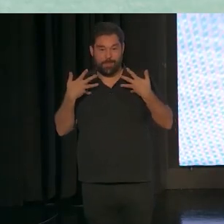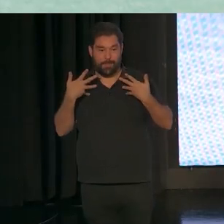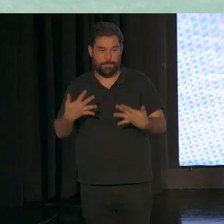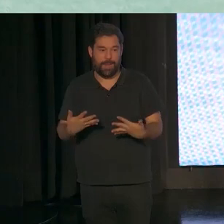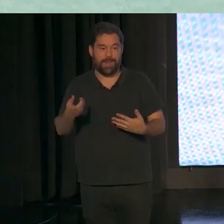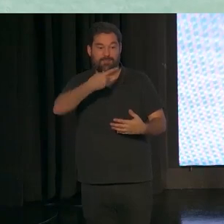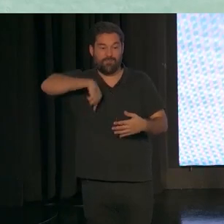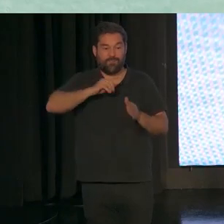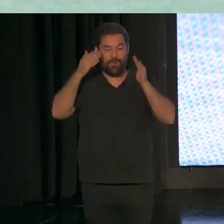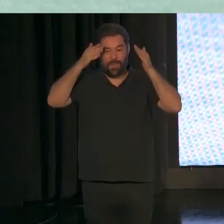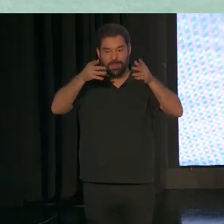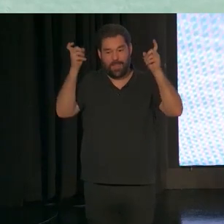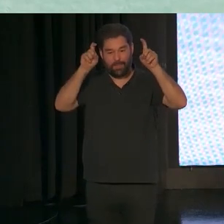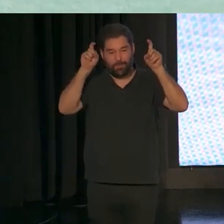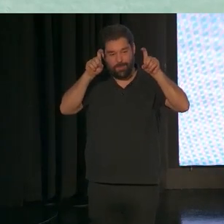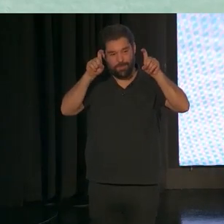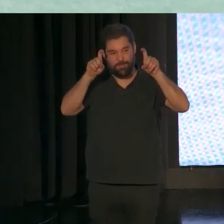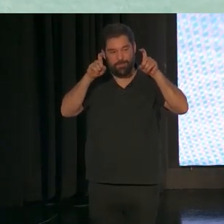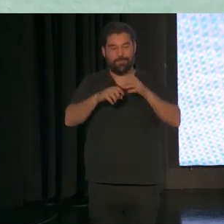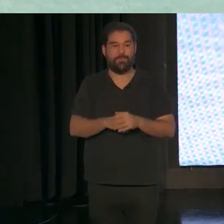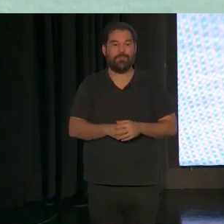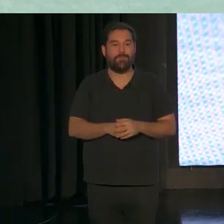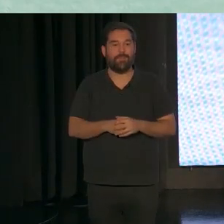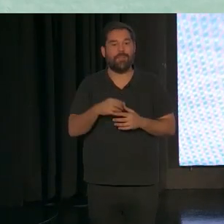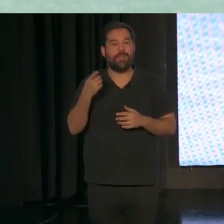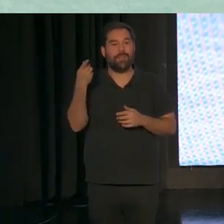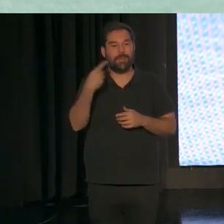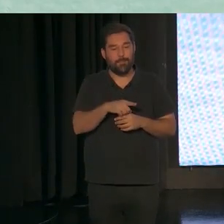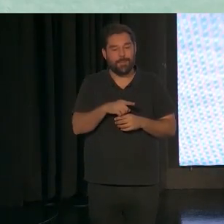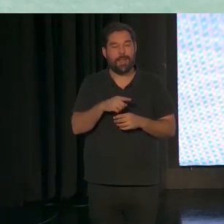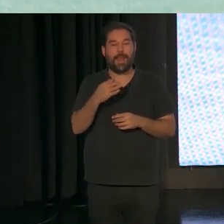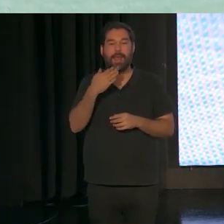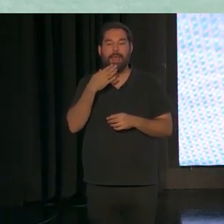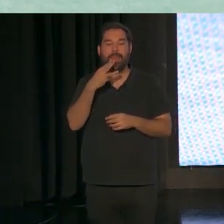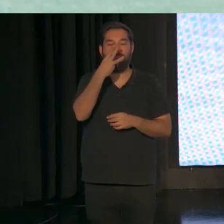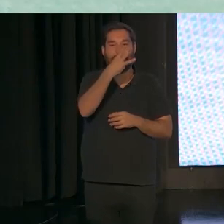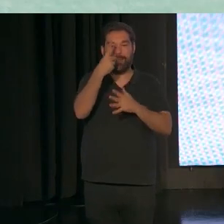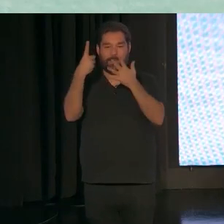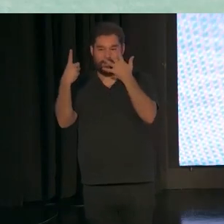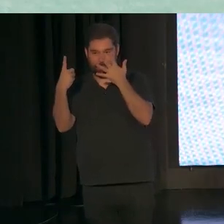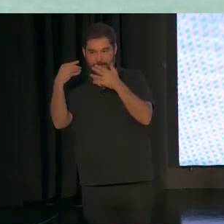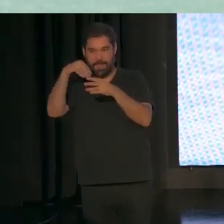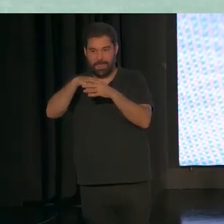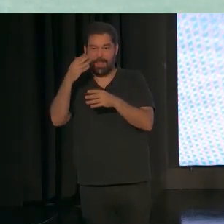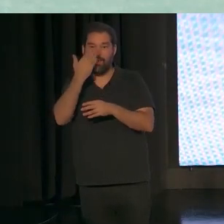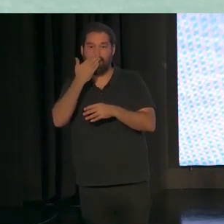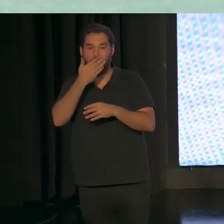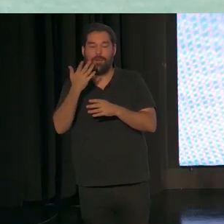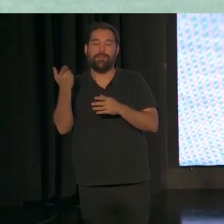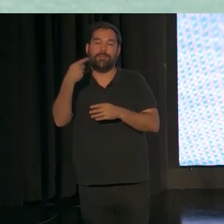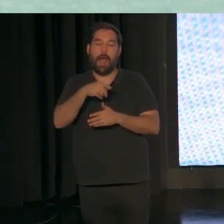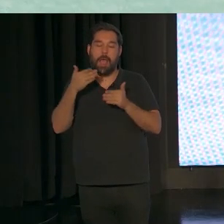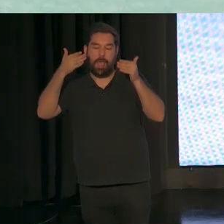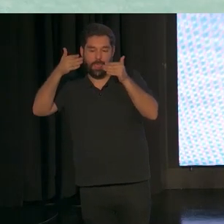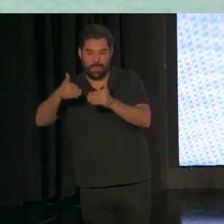dedicamos a a la educación eh en el 36 en en los Colegios de otras formas me voy a centrar más en